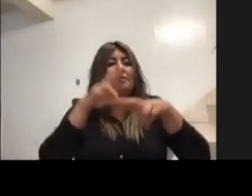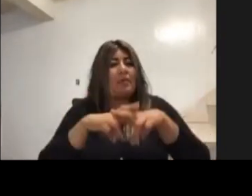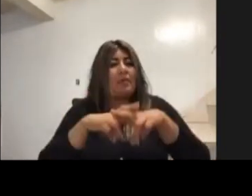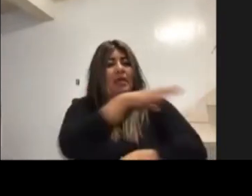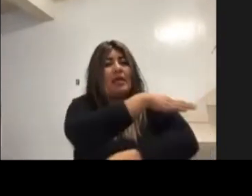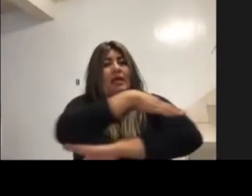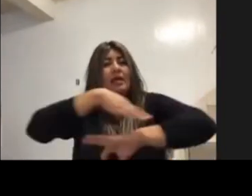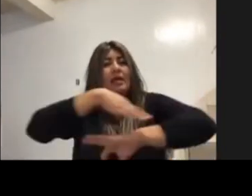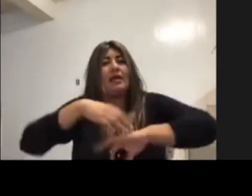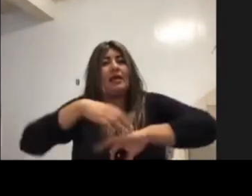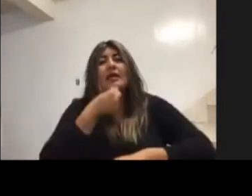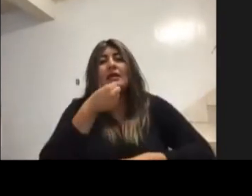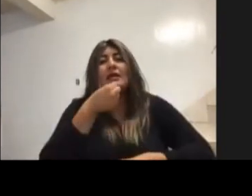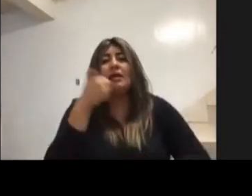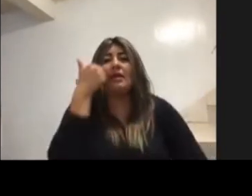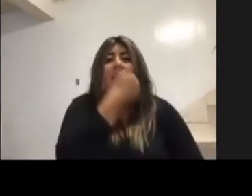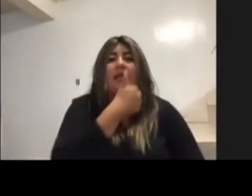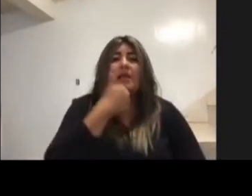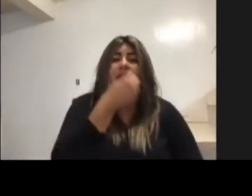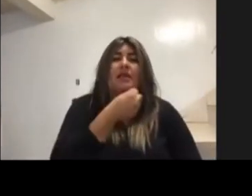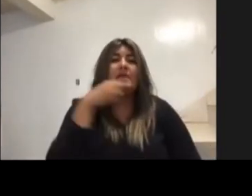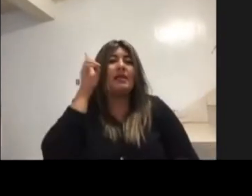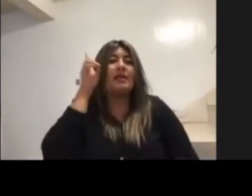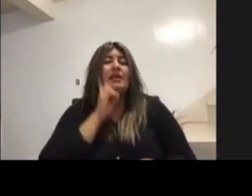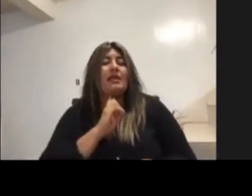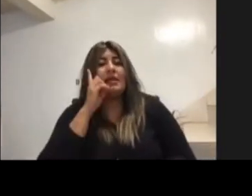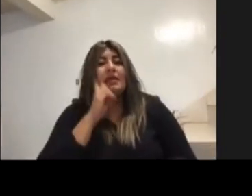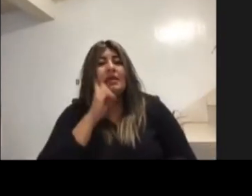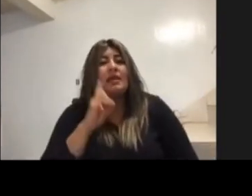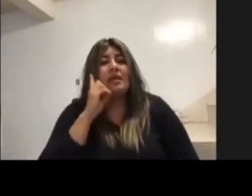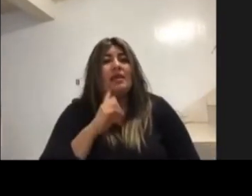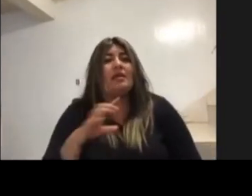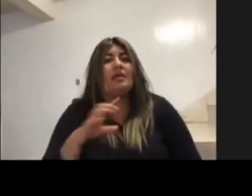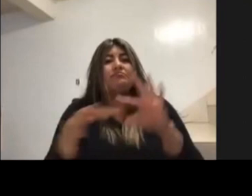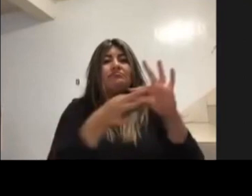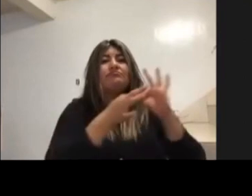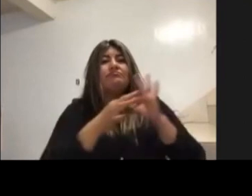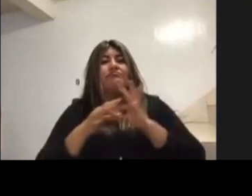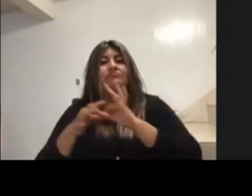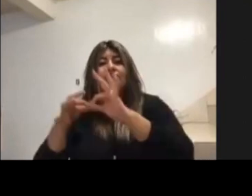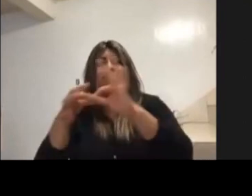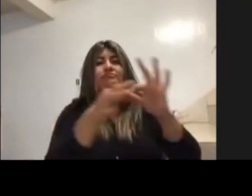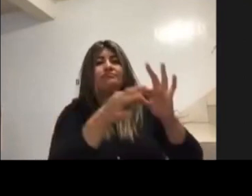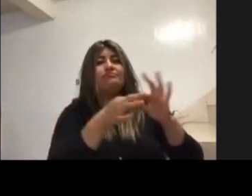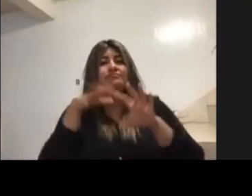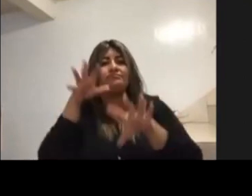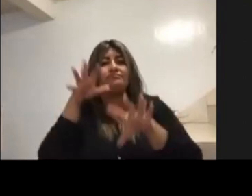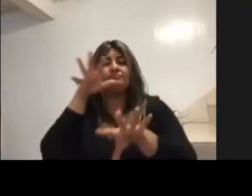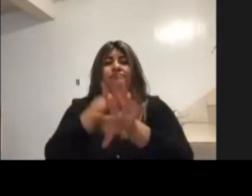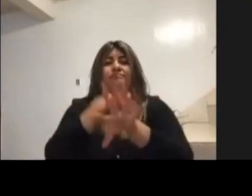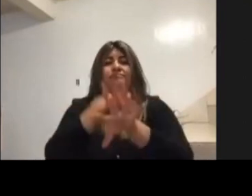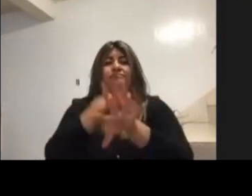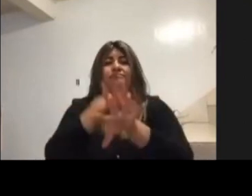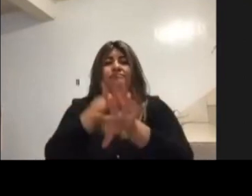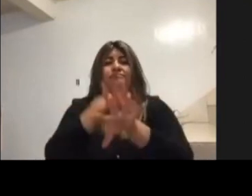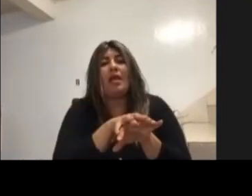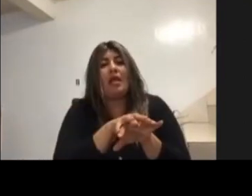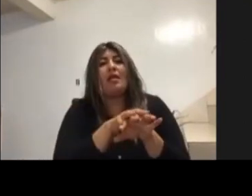niña interactúan para realmente incluirse de manera cualitativa